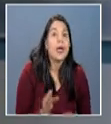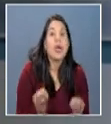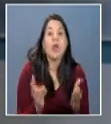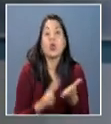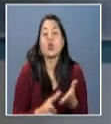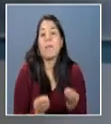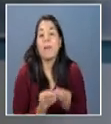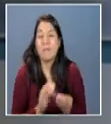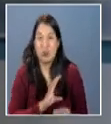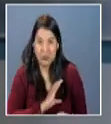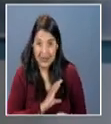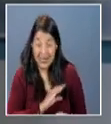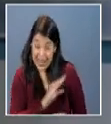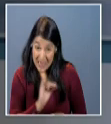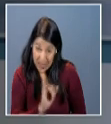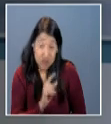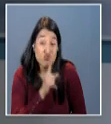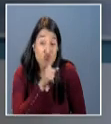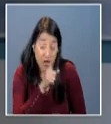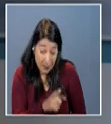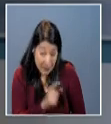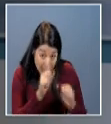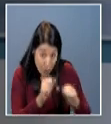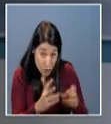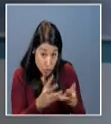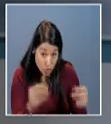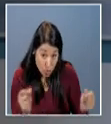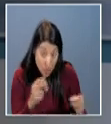policías, y esto realmente podría ser suficiente para